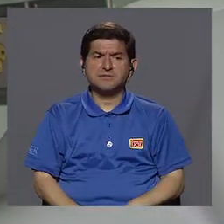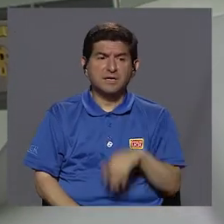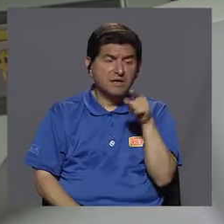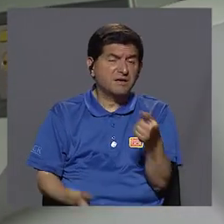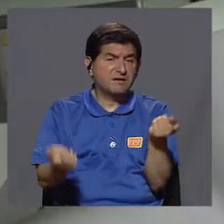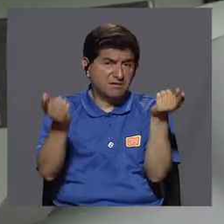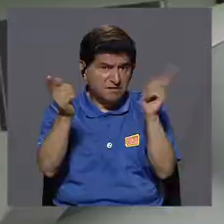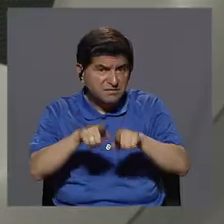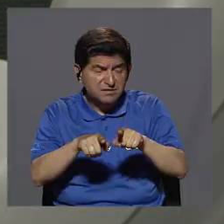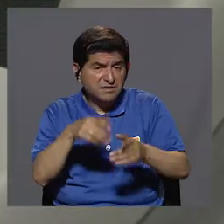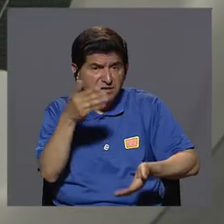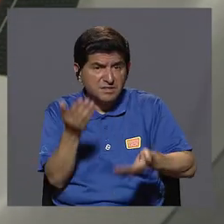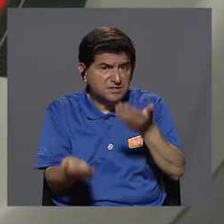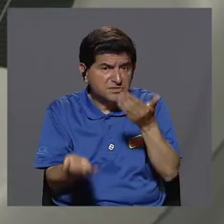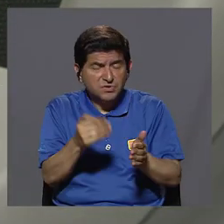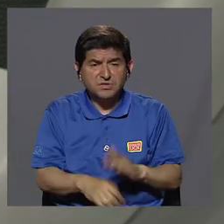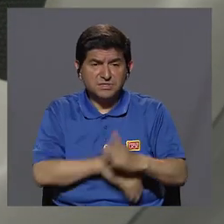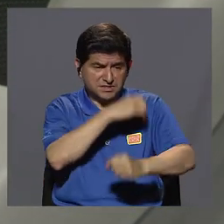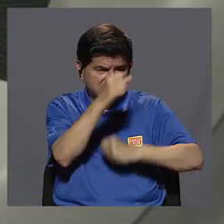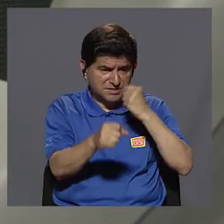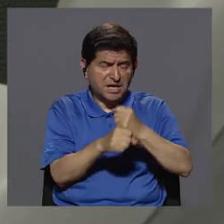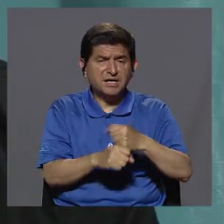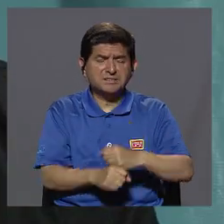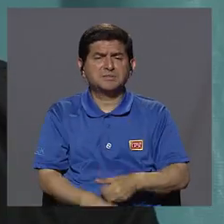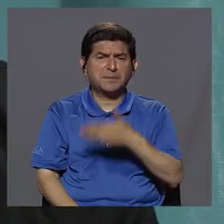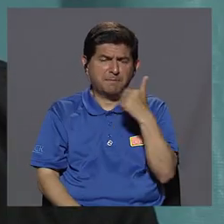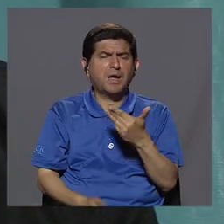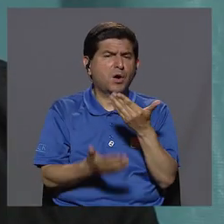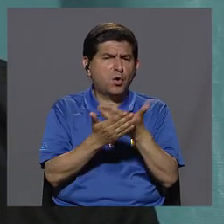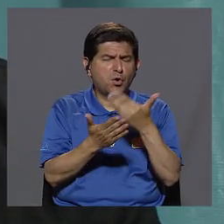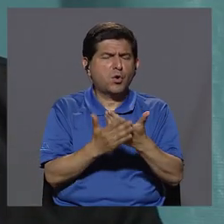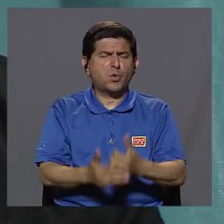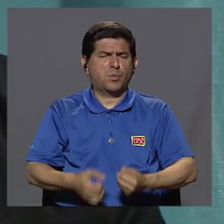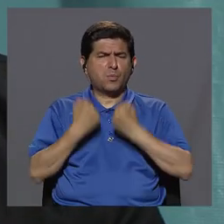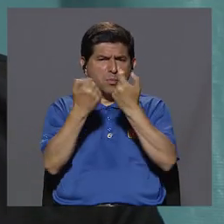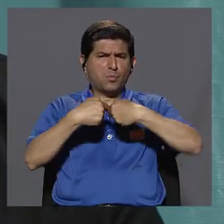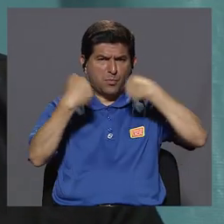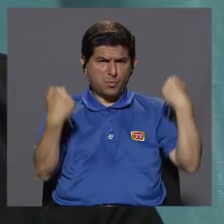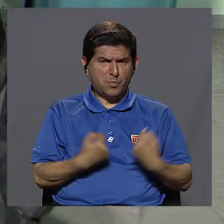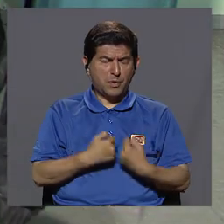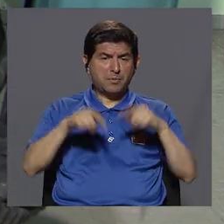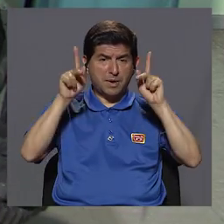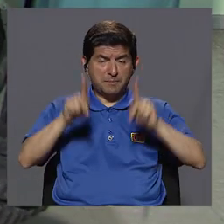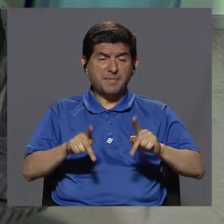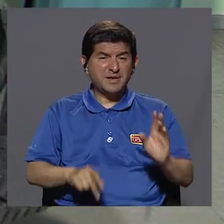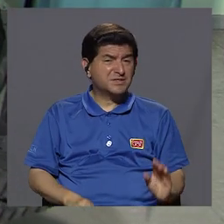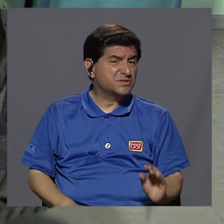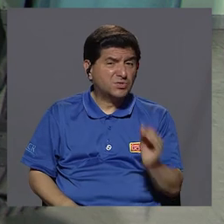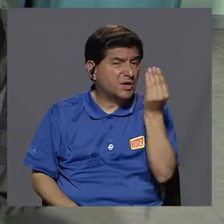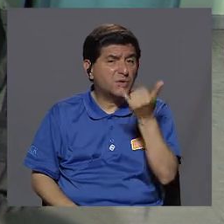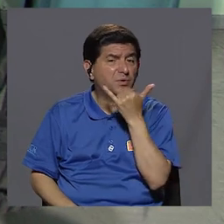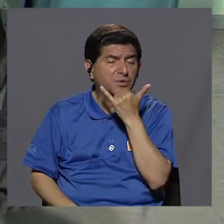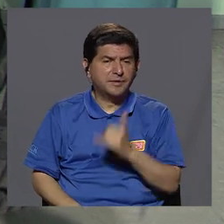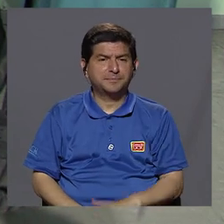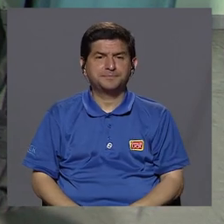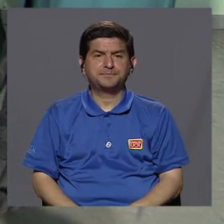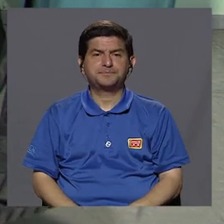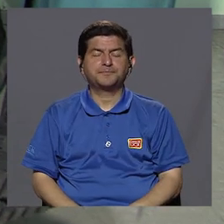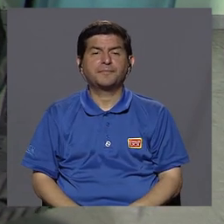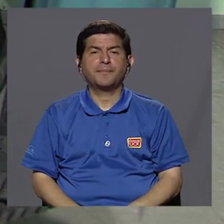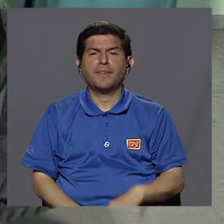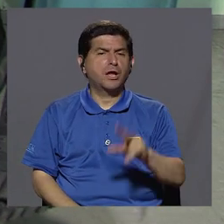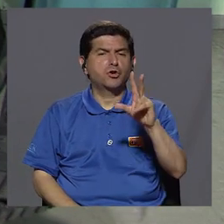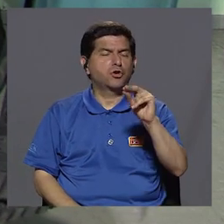alguna dinámica deportiva pues tal vez por la digo yo mejor si hacerse una prueba de esfuerzo pero si la persona es más jovencita no